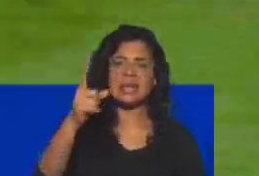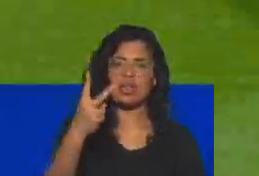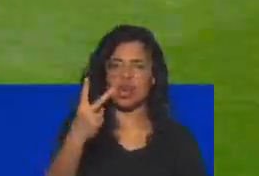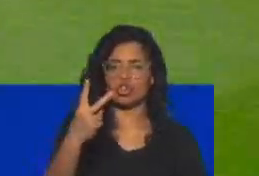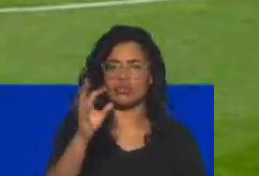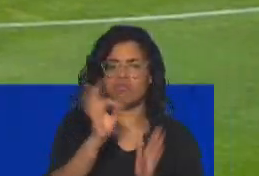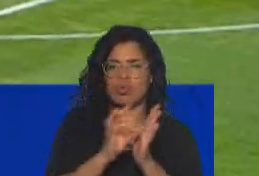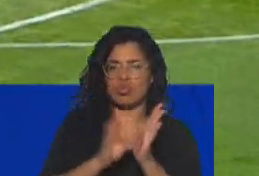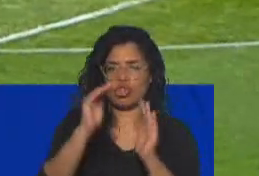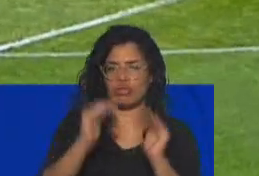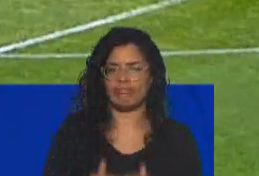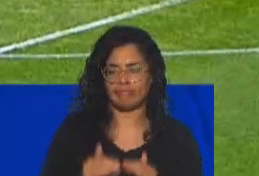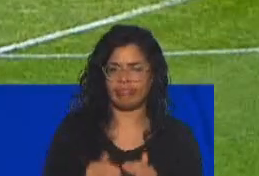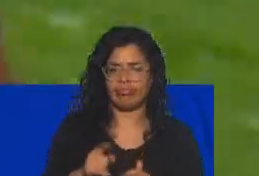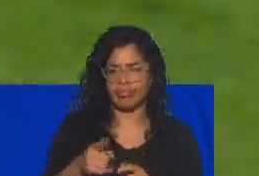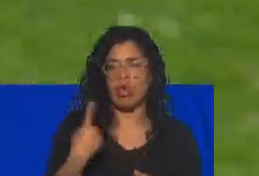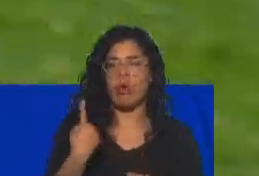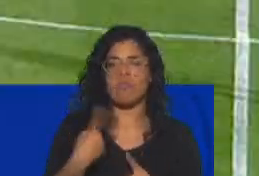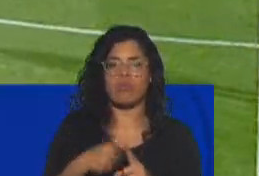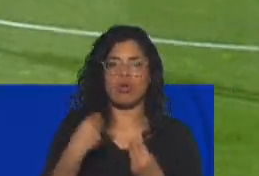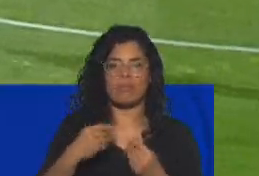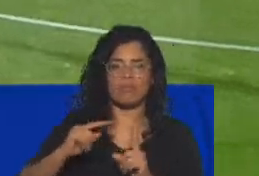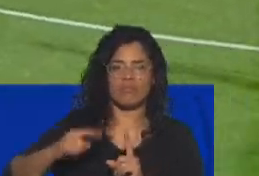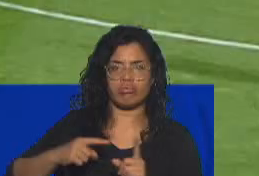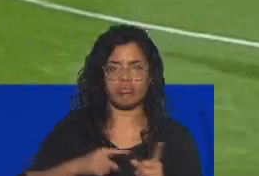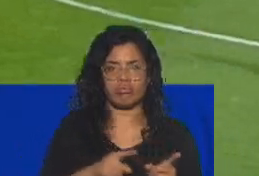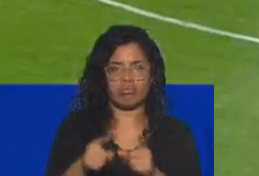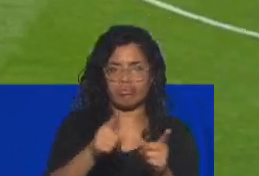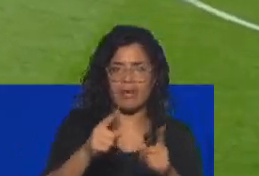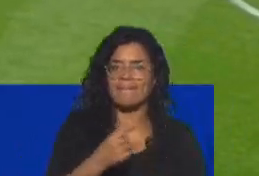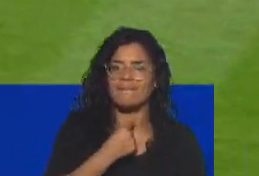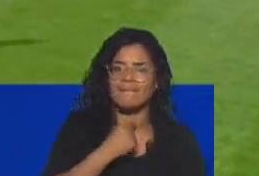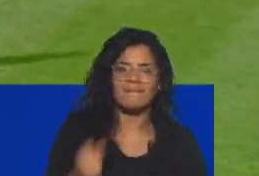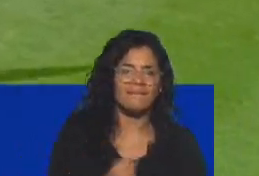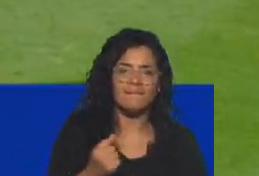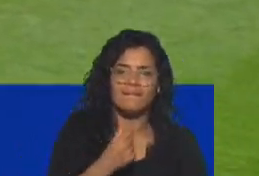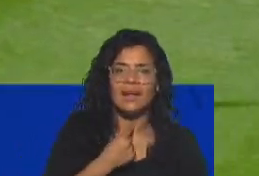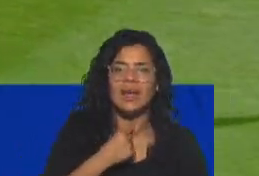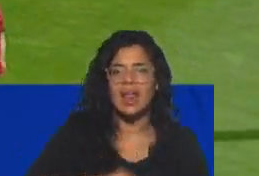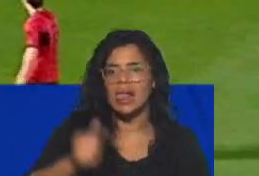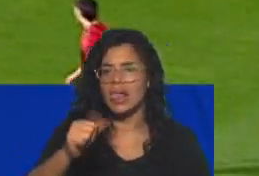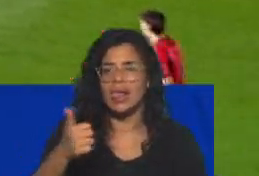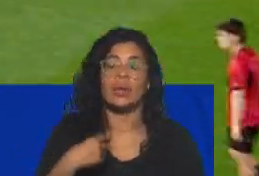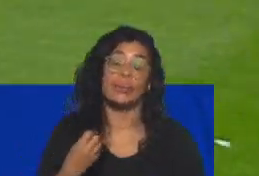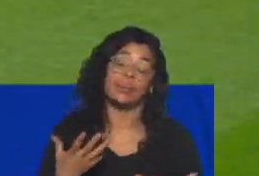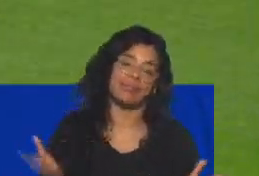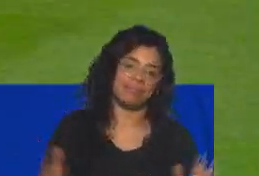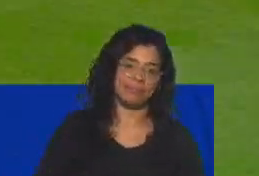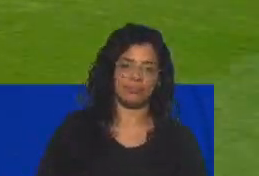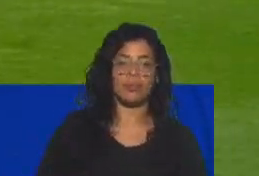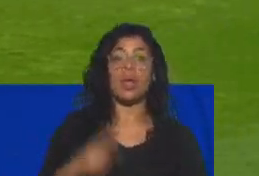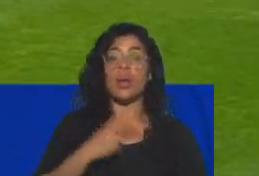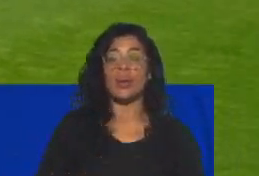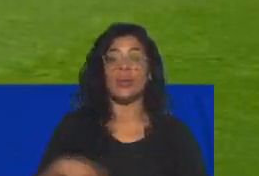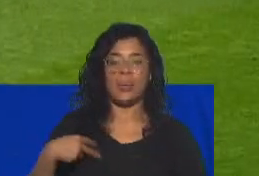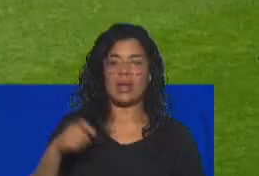por perseguir los sueños de campeón, que hoy ostenta únicamente Vélez Arfield, el equipo de